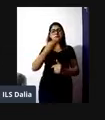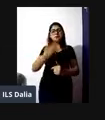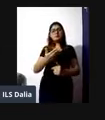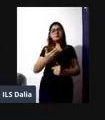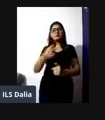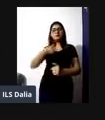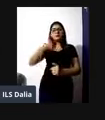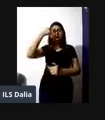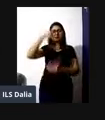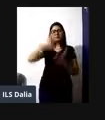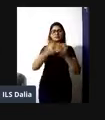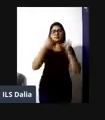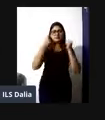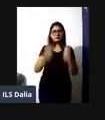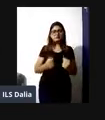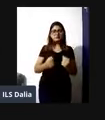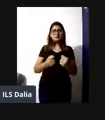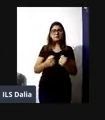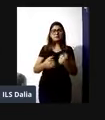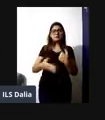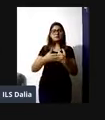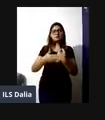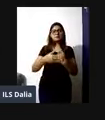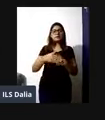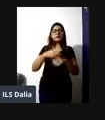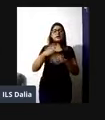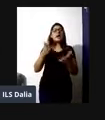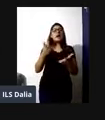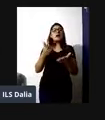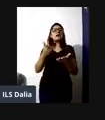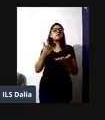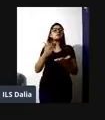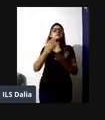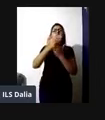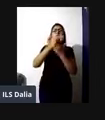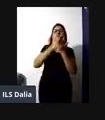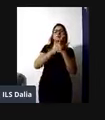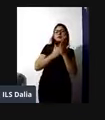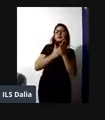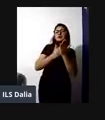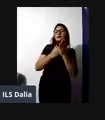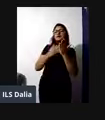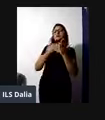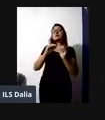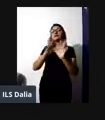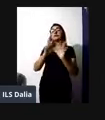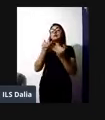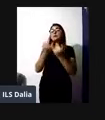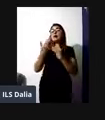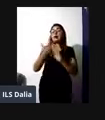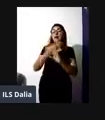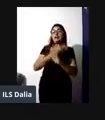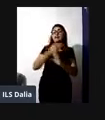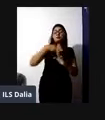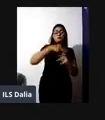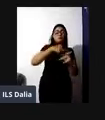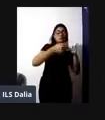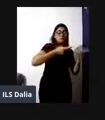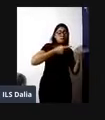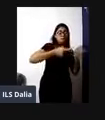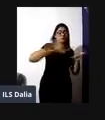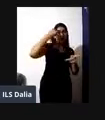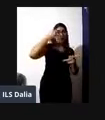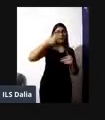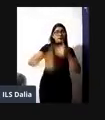pues por lo menos ya tengamos esas guías, ya sepamos cómo reaccionar Pero sí es importante que en estos momentos